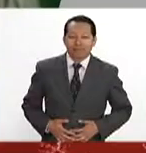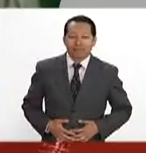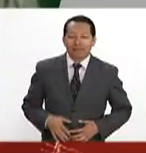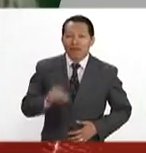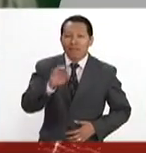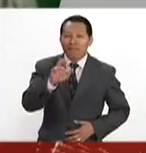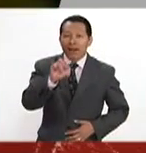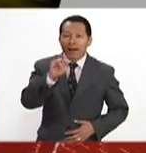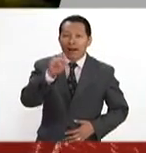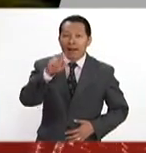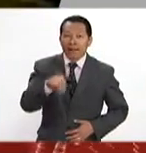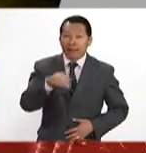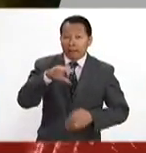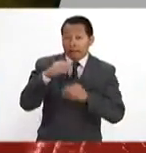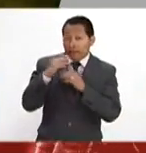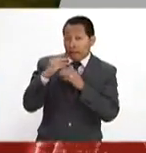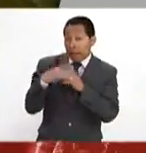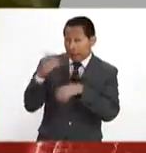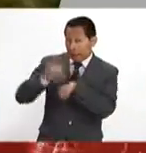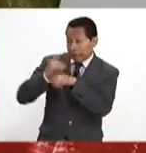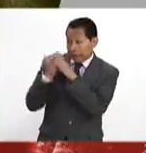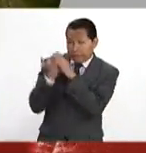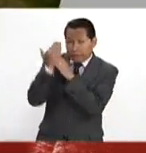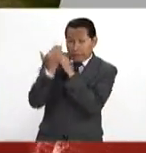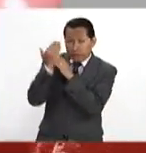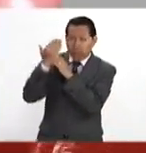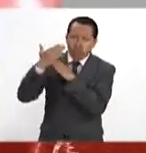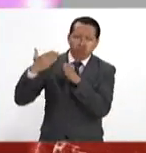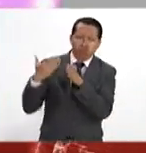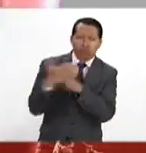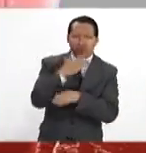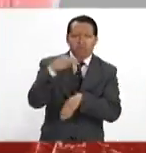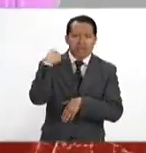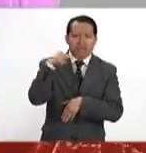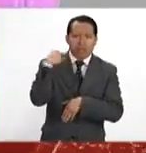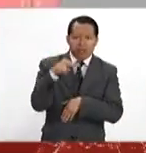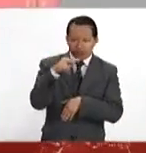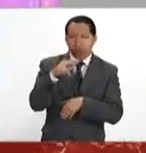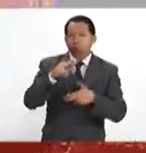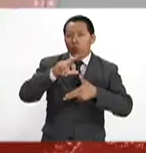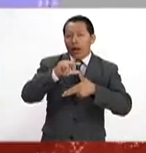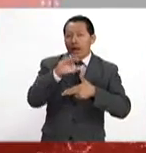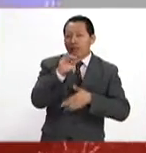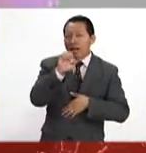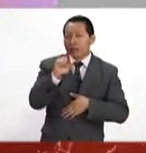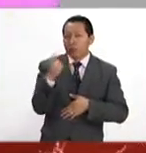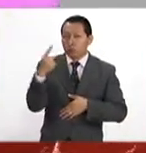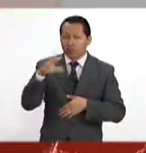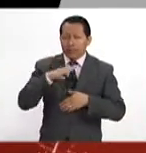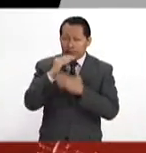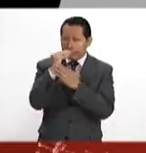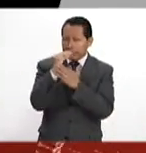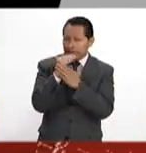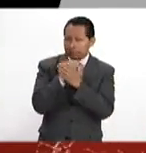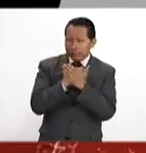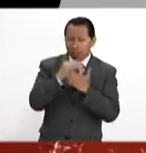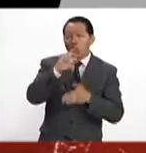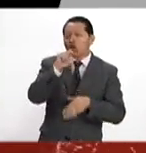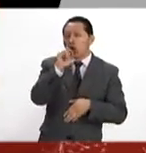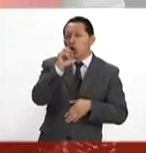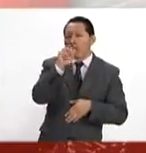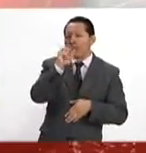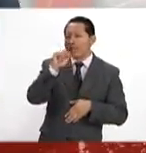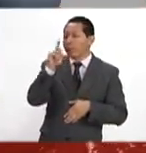Franklin toca tierra en las primeras horas de este día en Veracruz como huracán fase 1. Ya se degradó a tormenta tropical y avanza hacia el centro del